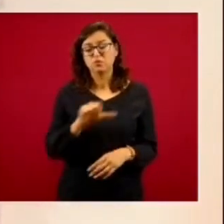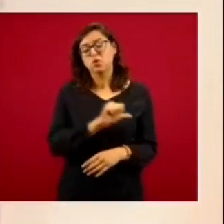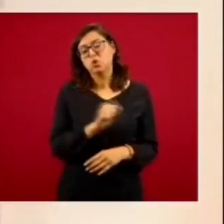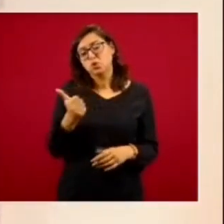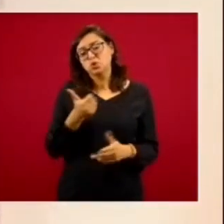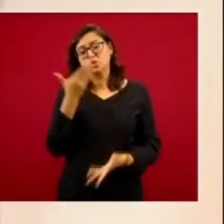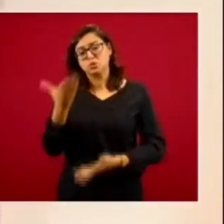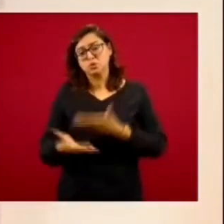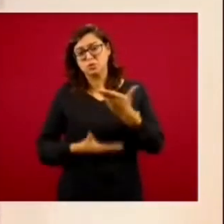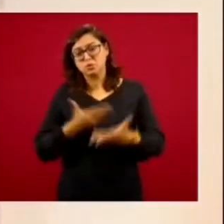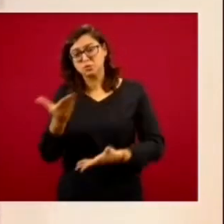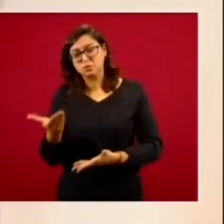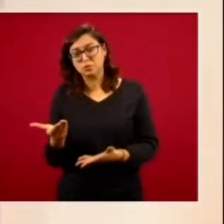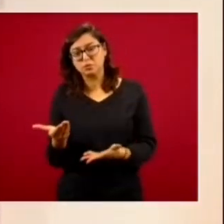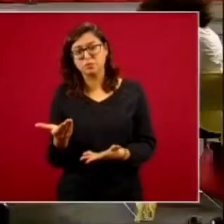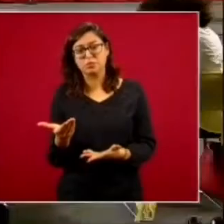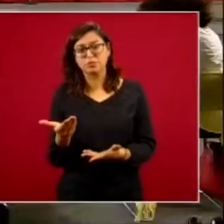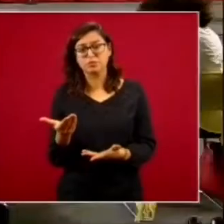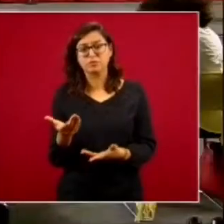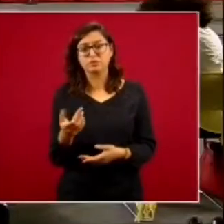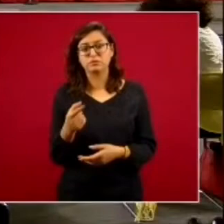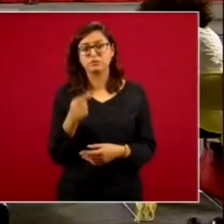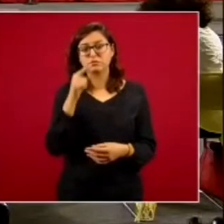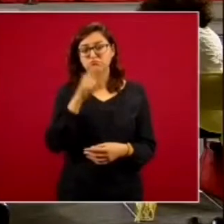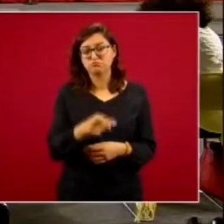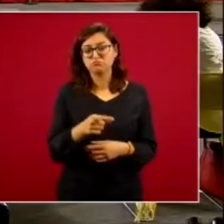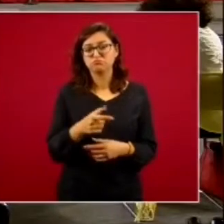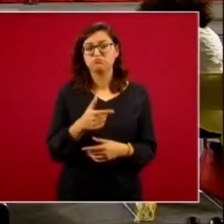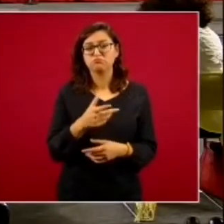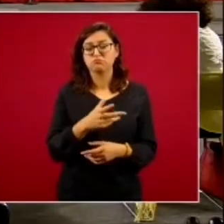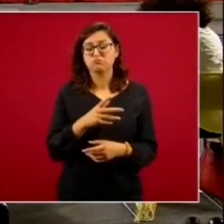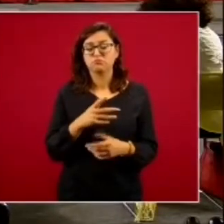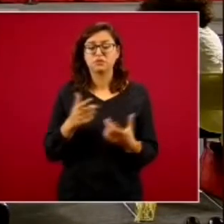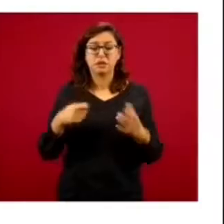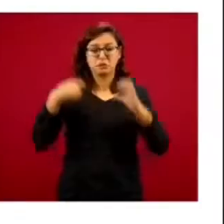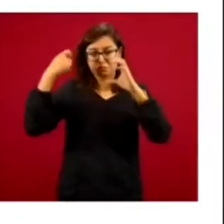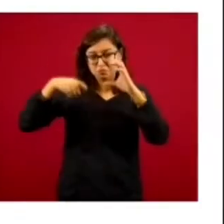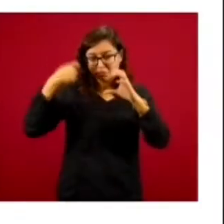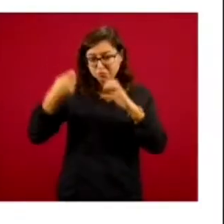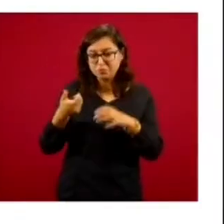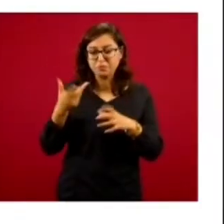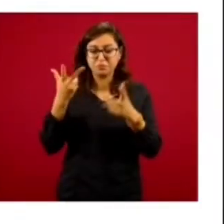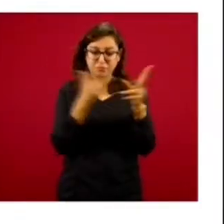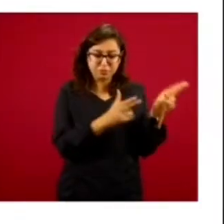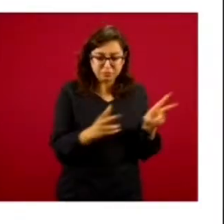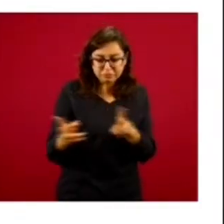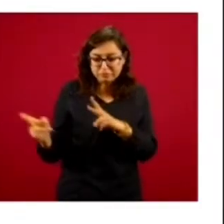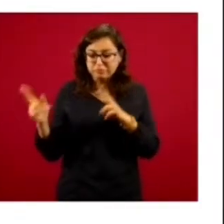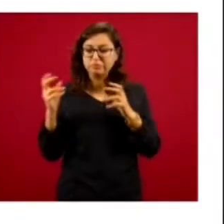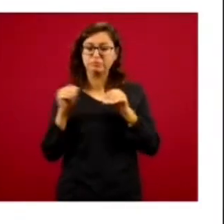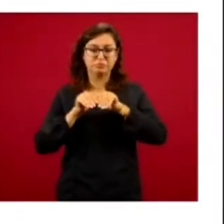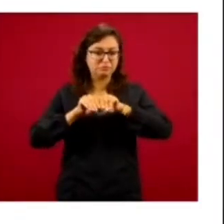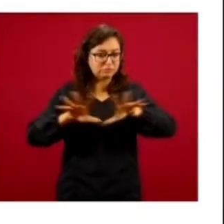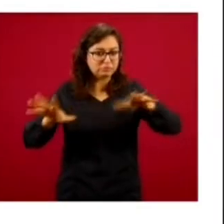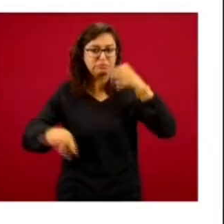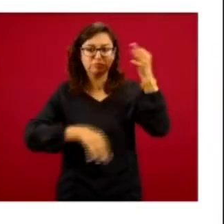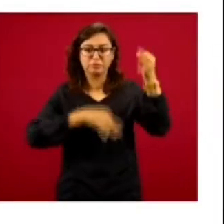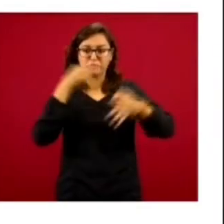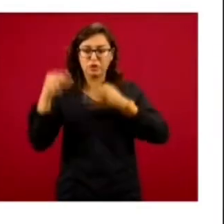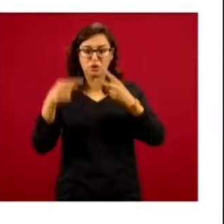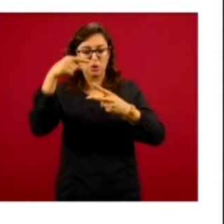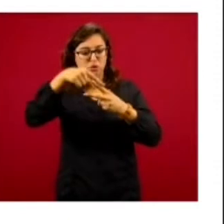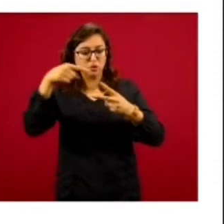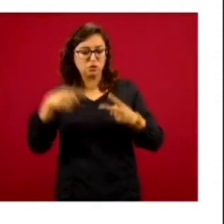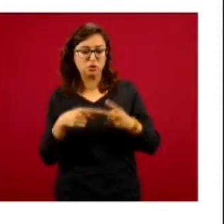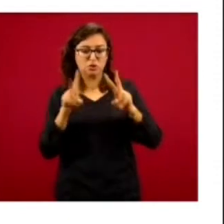tipo de servicios, por ejemplo, contratación del servicio integral de producción, postproducción, transmisión, promoción de dos